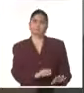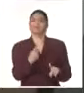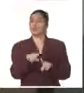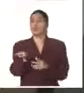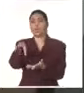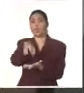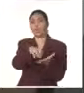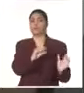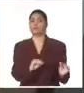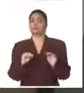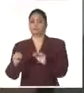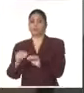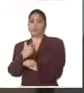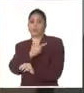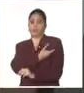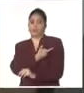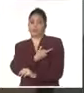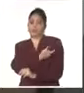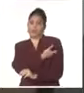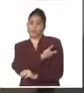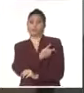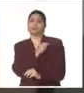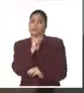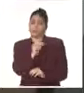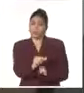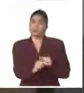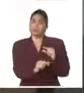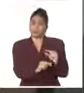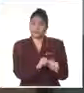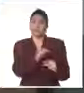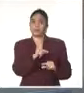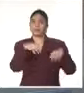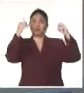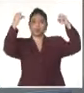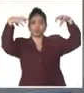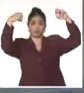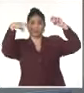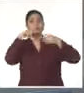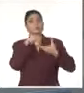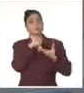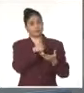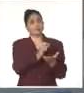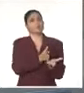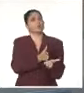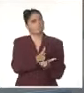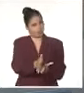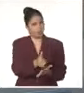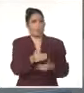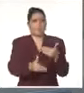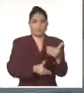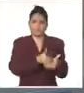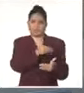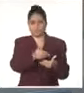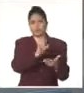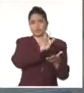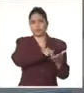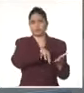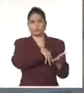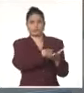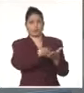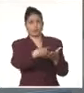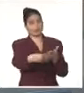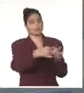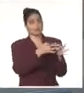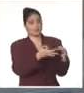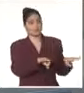y ya en la medida que estamos en la normalidad, se sigue con la vacunación del esquema normal y con la vacunación